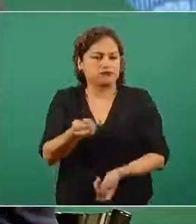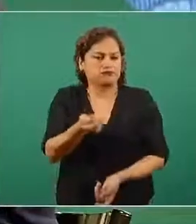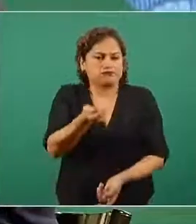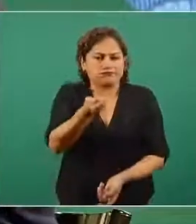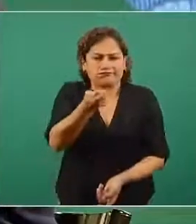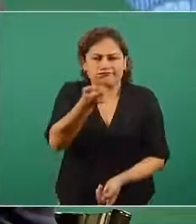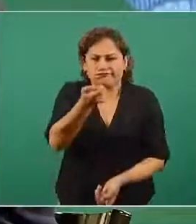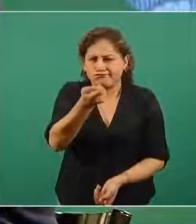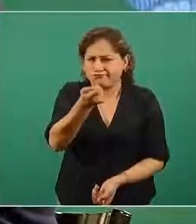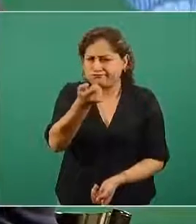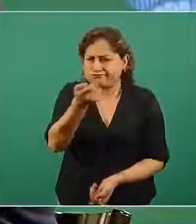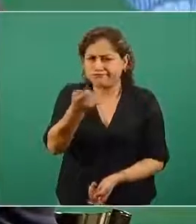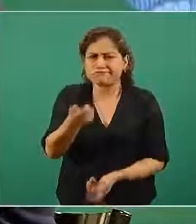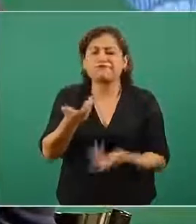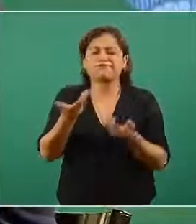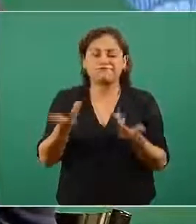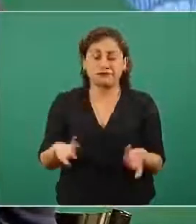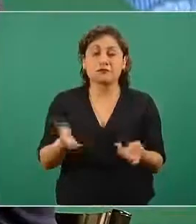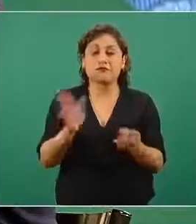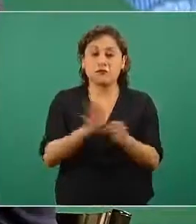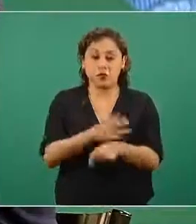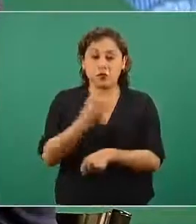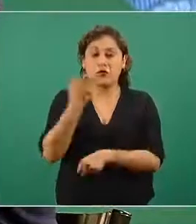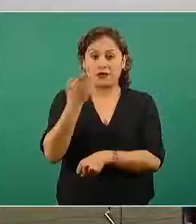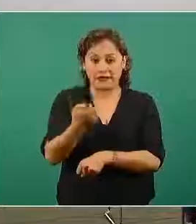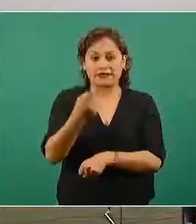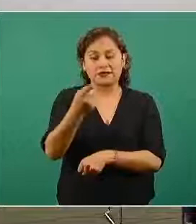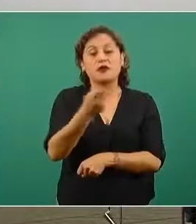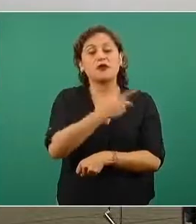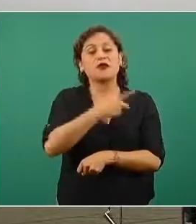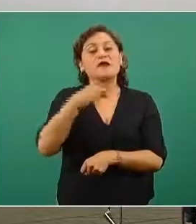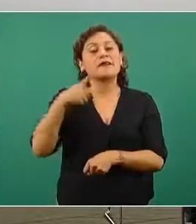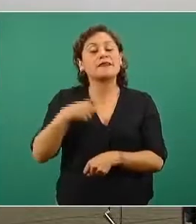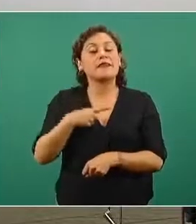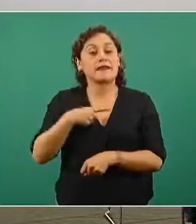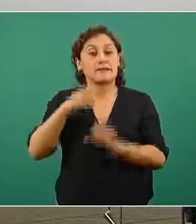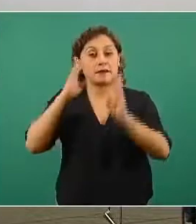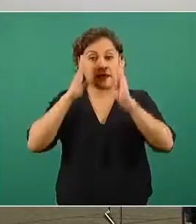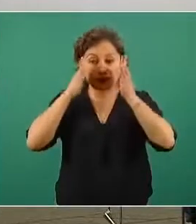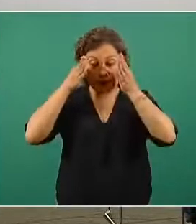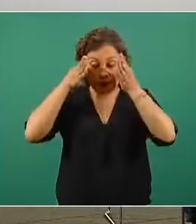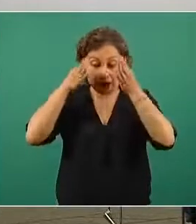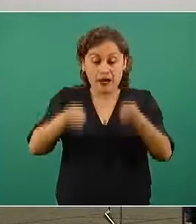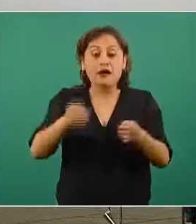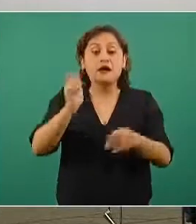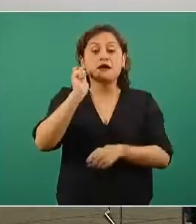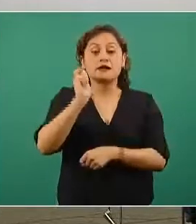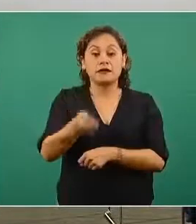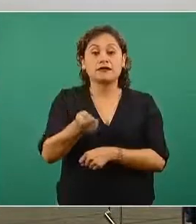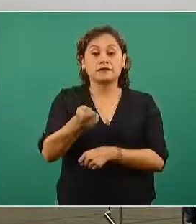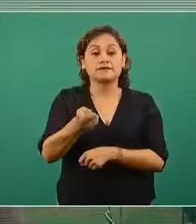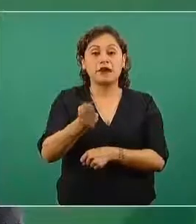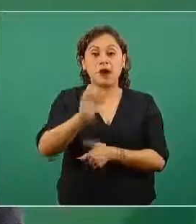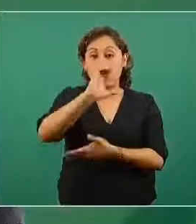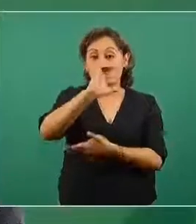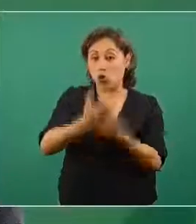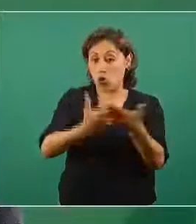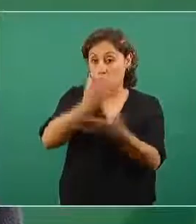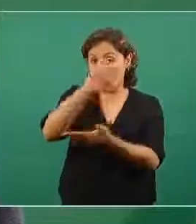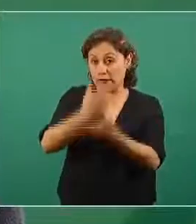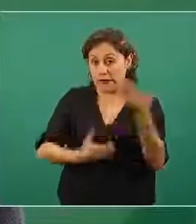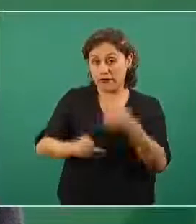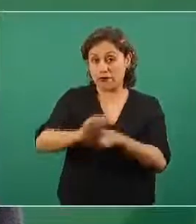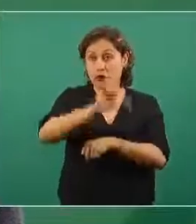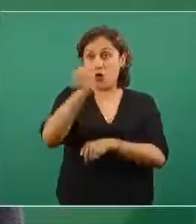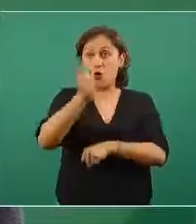son pocas, y en este momento están obviamente enfocadas a cumplir con los diferentes contratos que los países